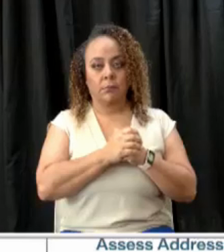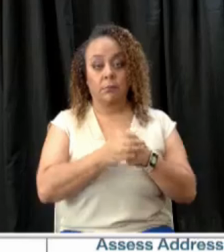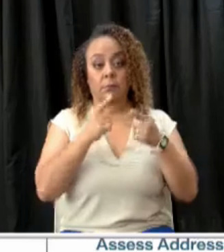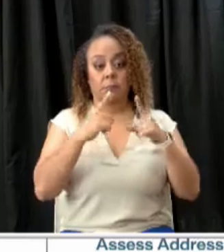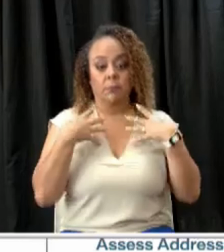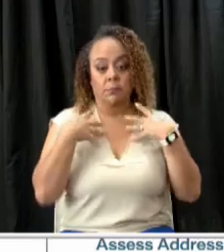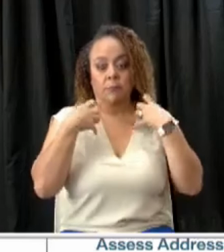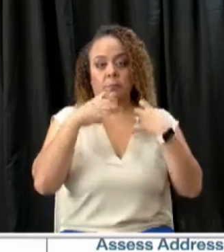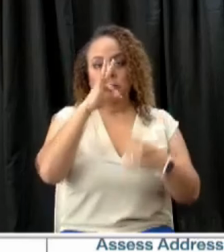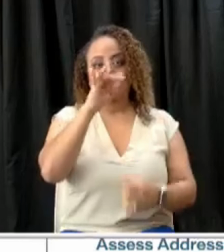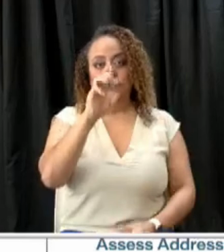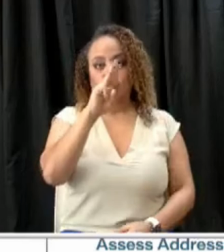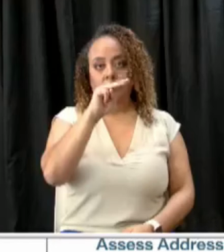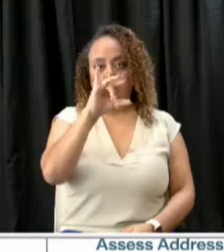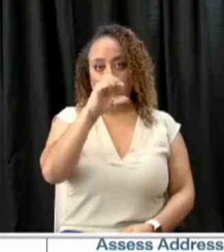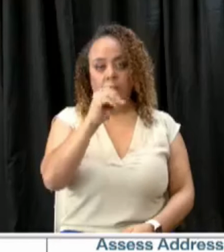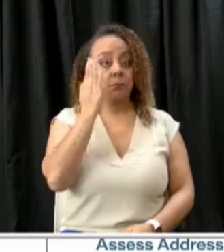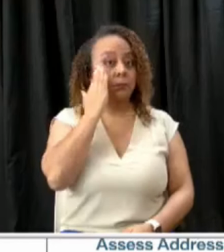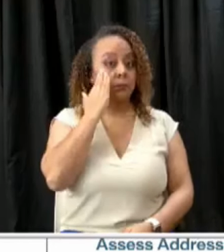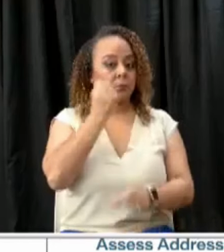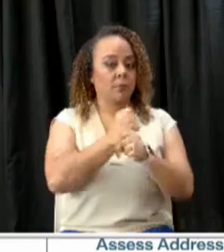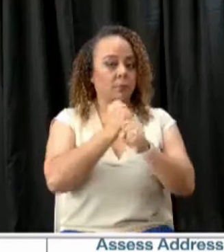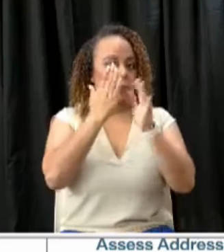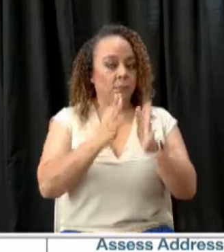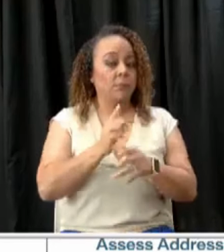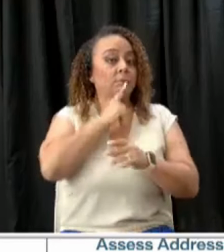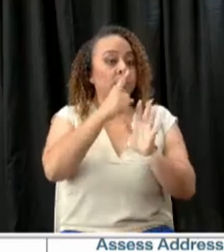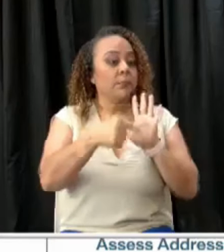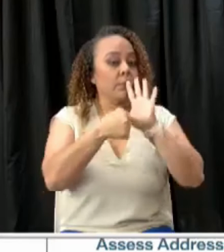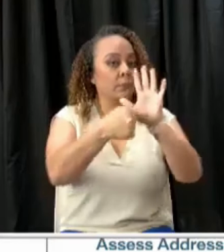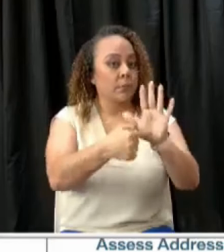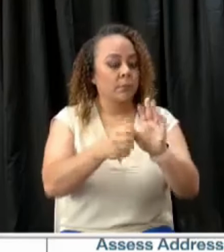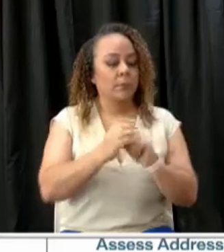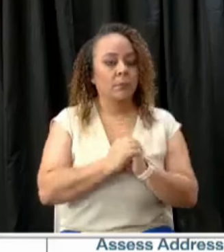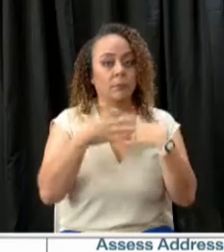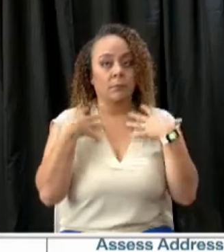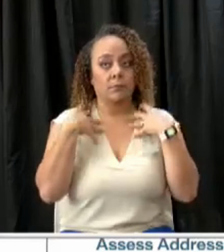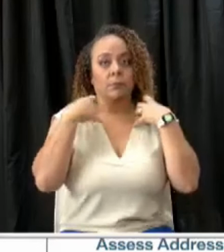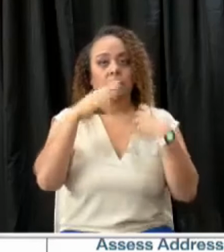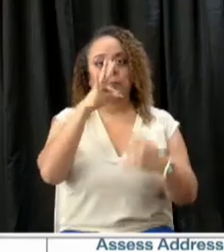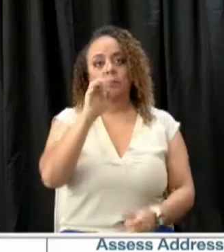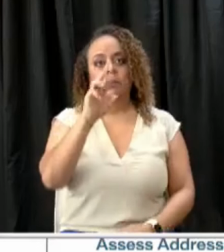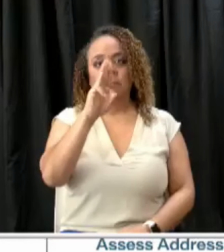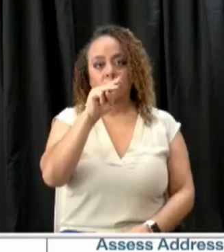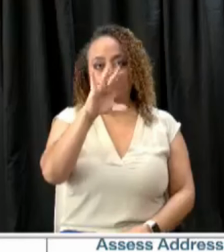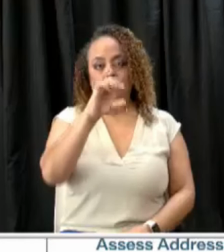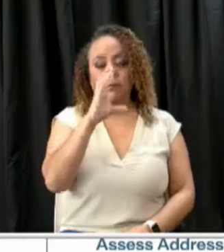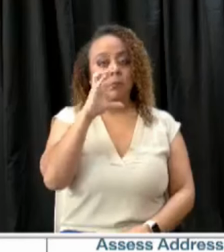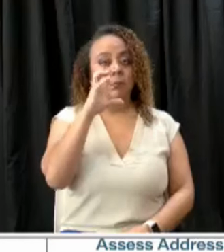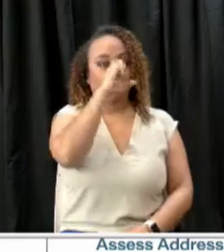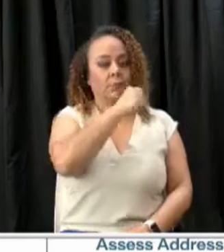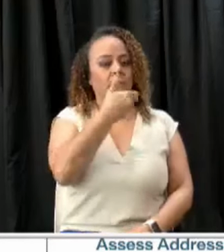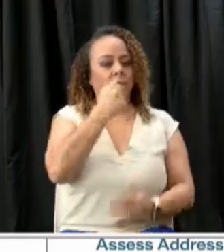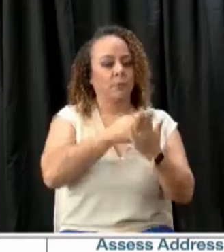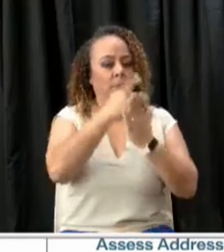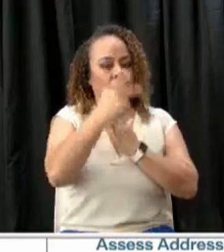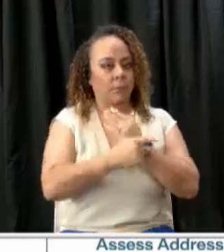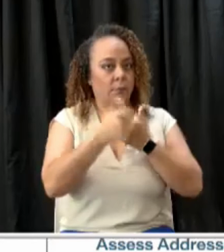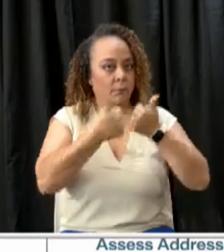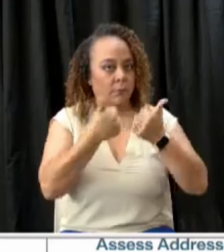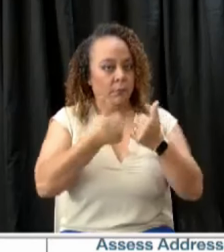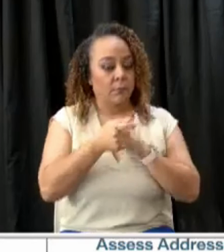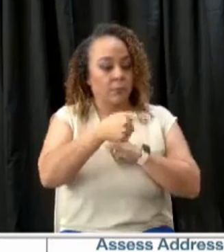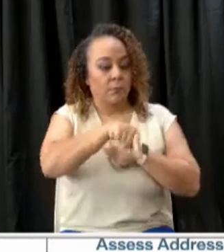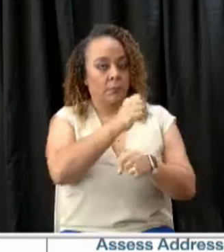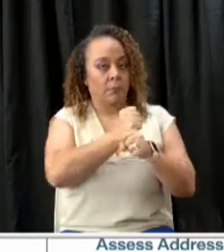del estrés térmico, conocer si los trabajadores realmente están expuestos o sobreexpuestos al estrés térmico, identificar cuál es el mejor programa que